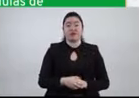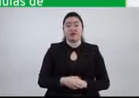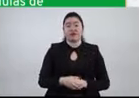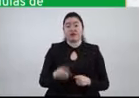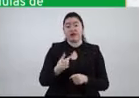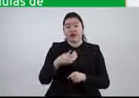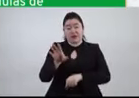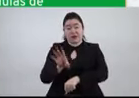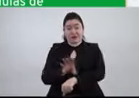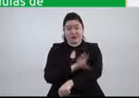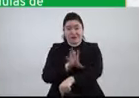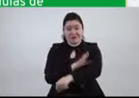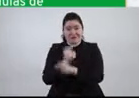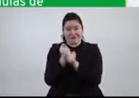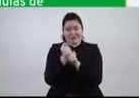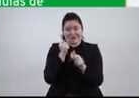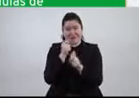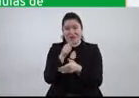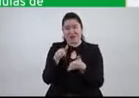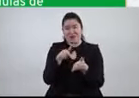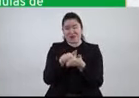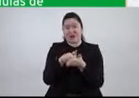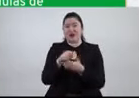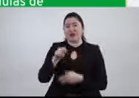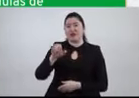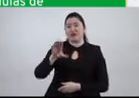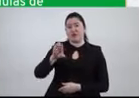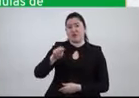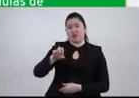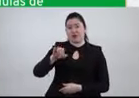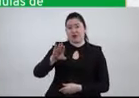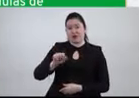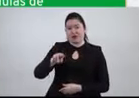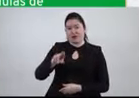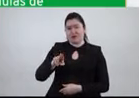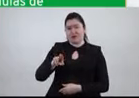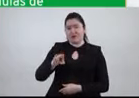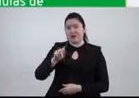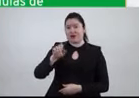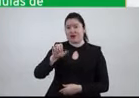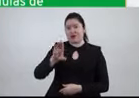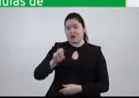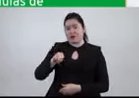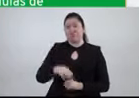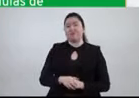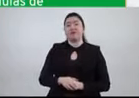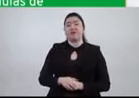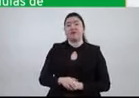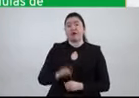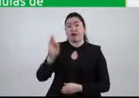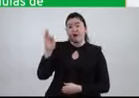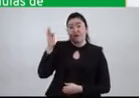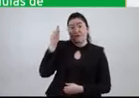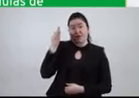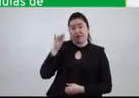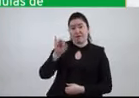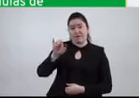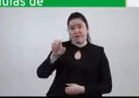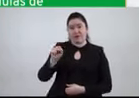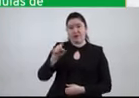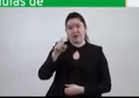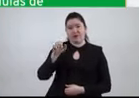de Transportes Eléctricos, Telecomunicaciones de México, Telecom, la Facultad de Estudios Superiores